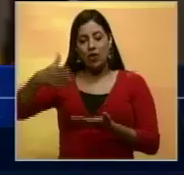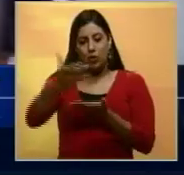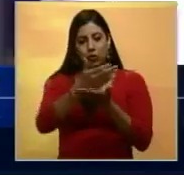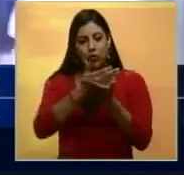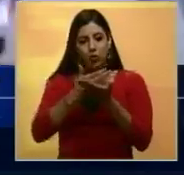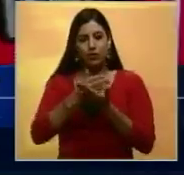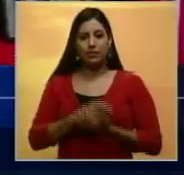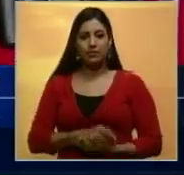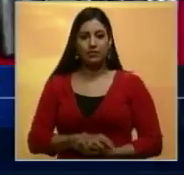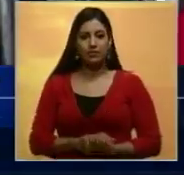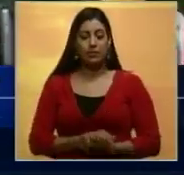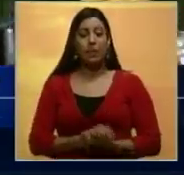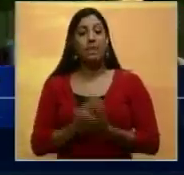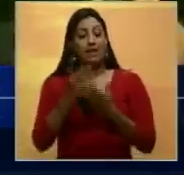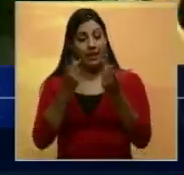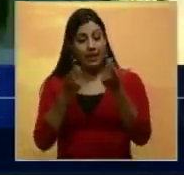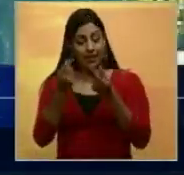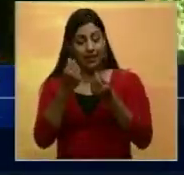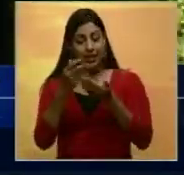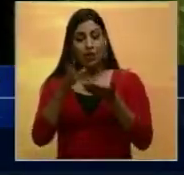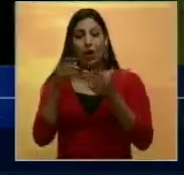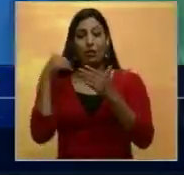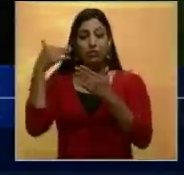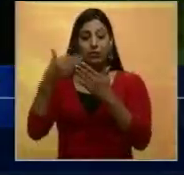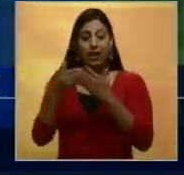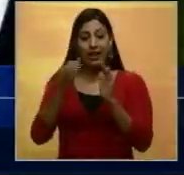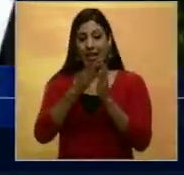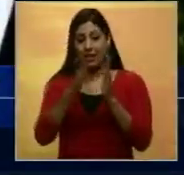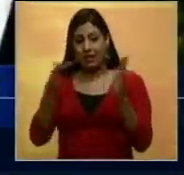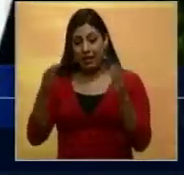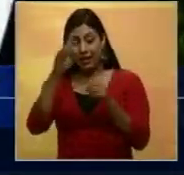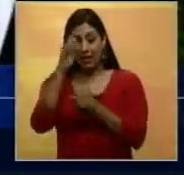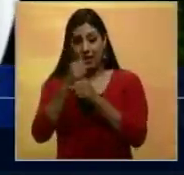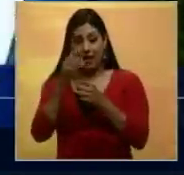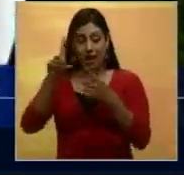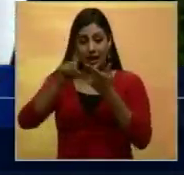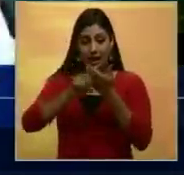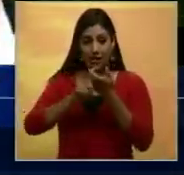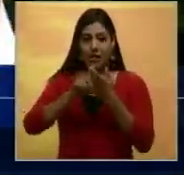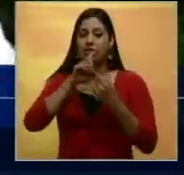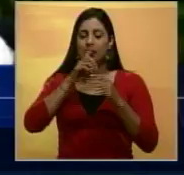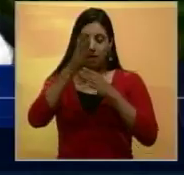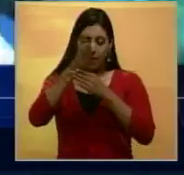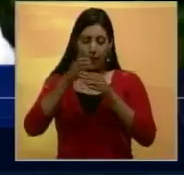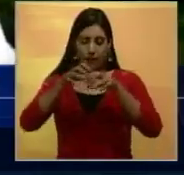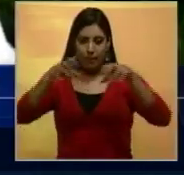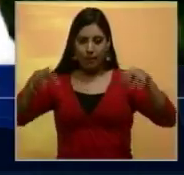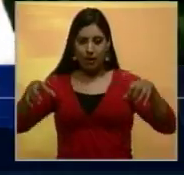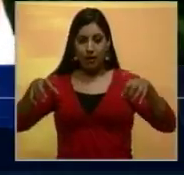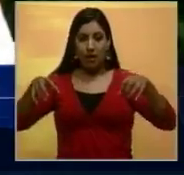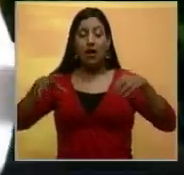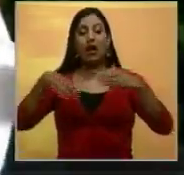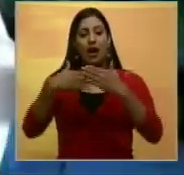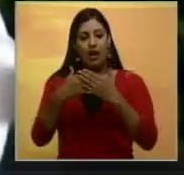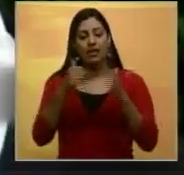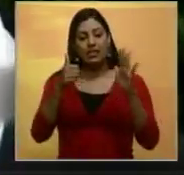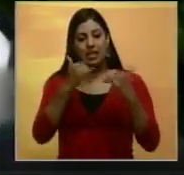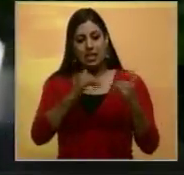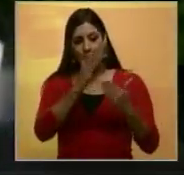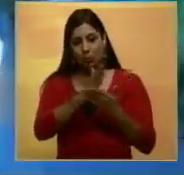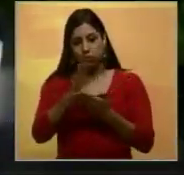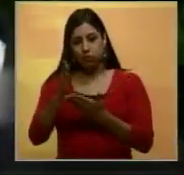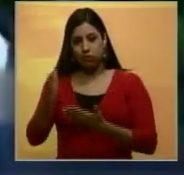con la que llegó al matrimonio y que el dinero generado durante el tiempo que hayan estado casados se dividirá en partes iguales entre sus 6